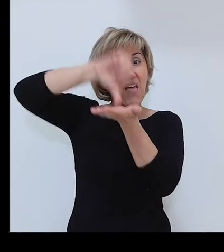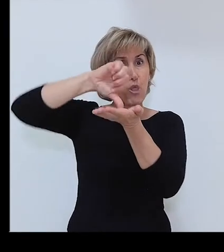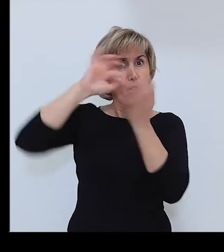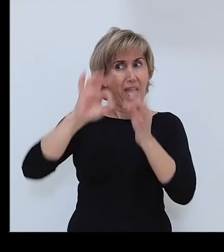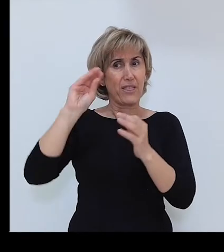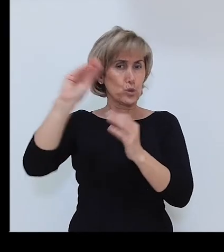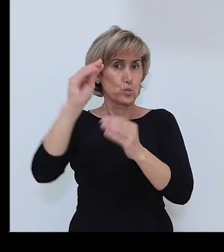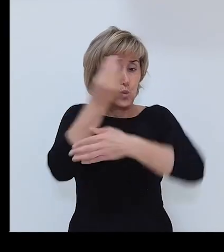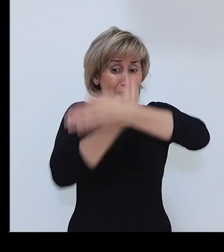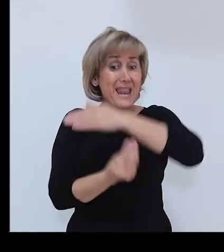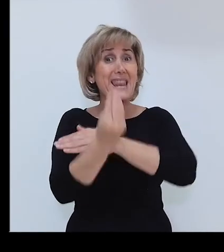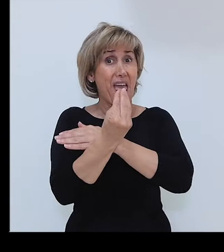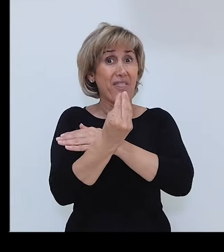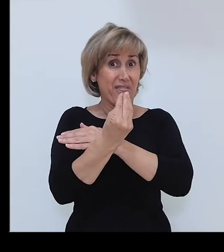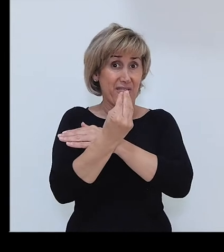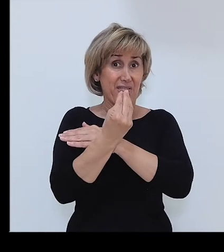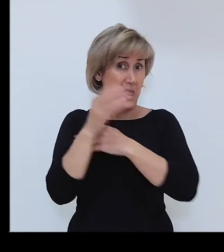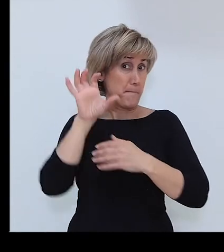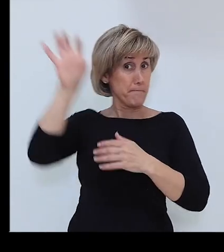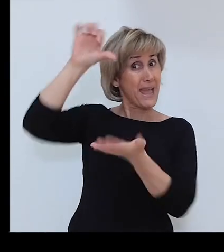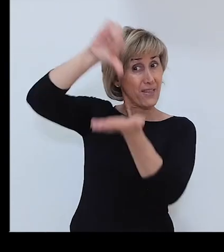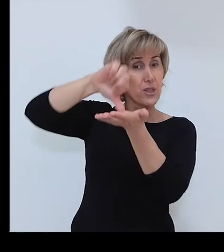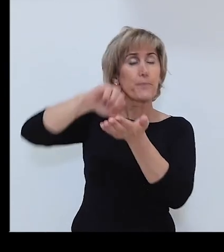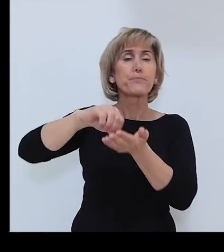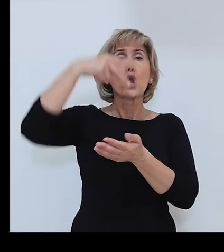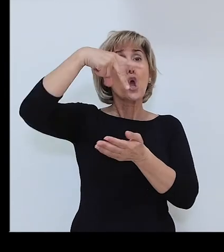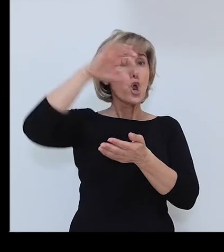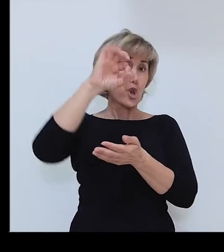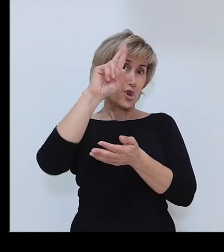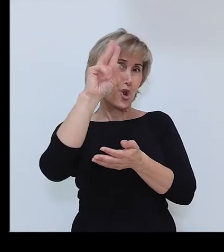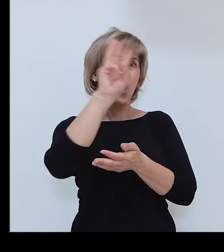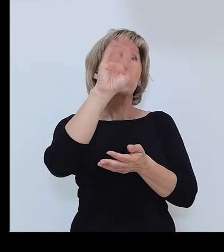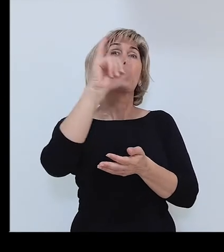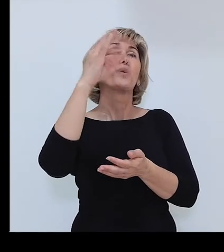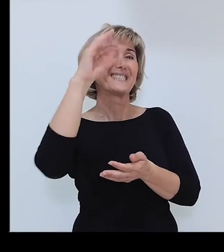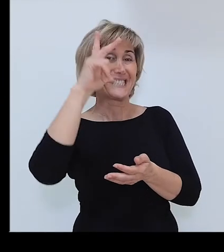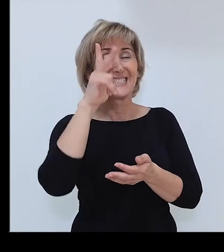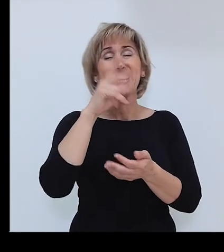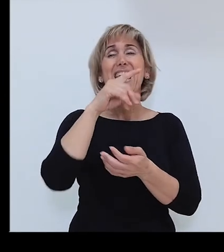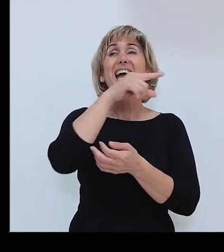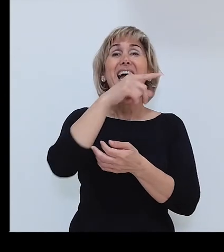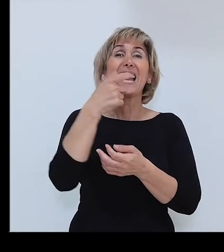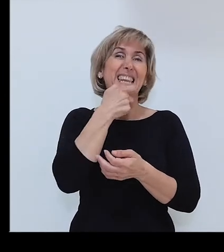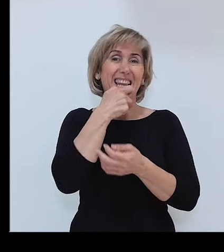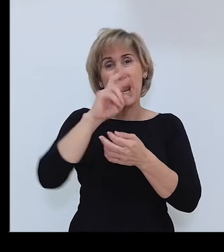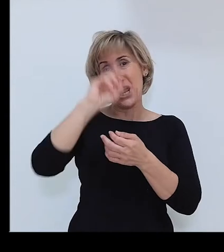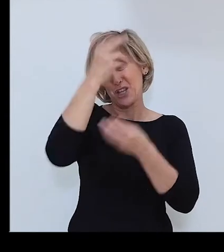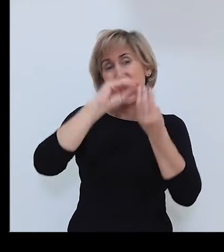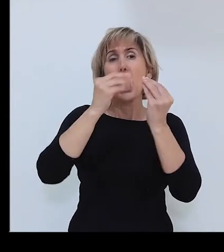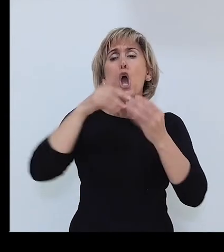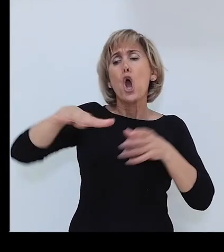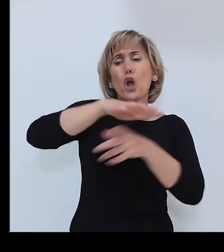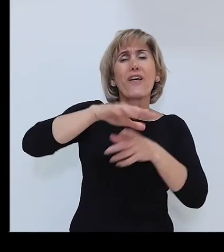la ciudad en la que nace, ¿verdad? Que es Norwich en español, porque en inglés se dice de